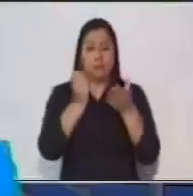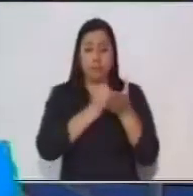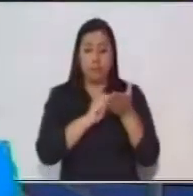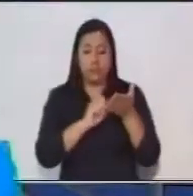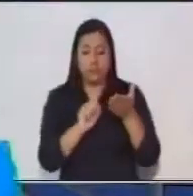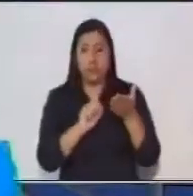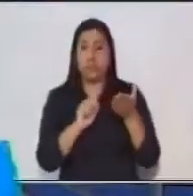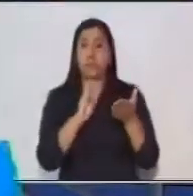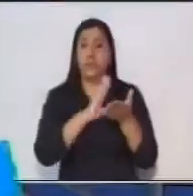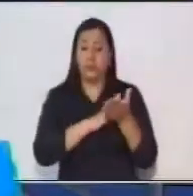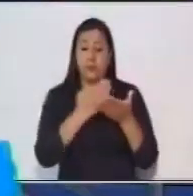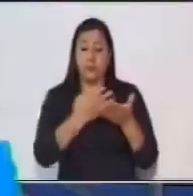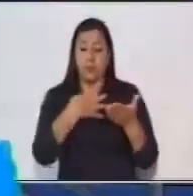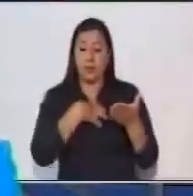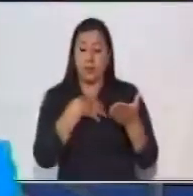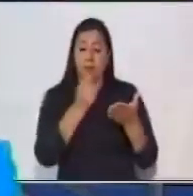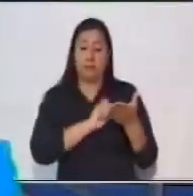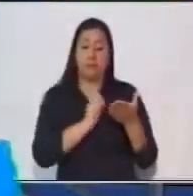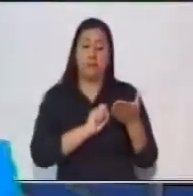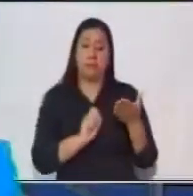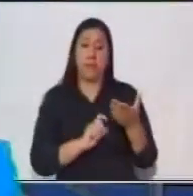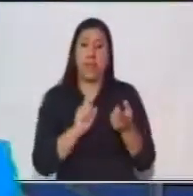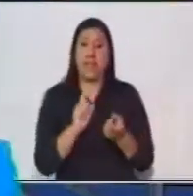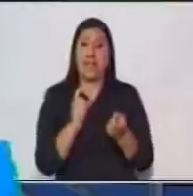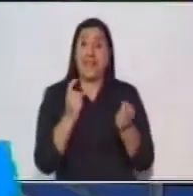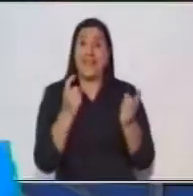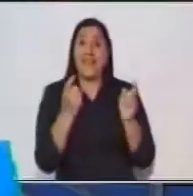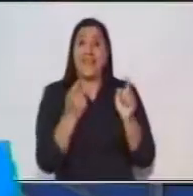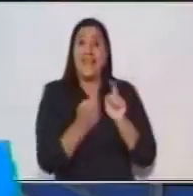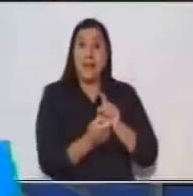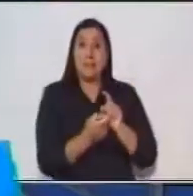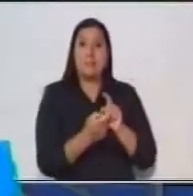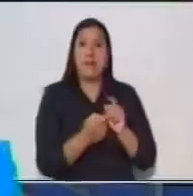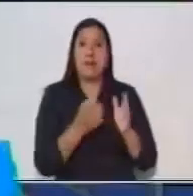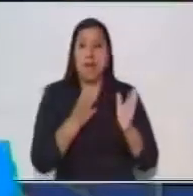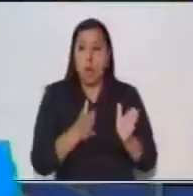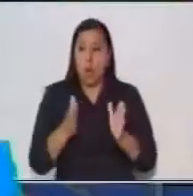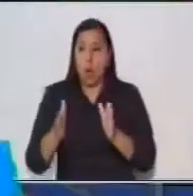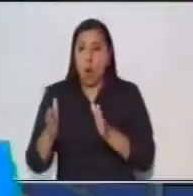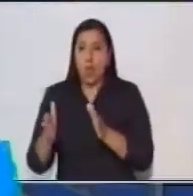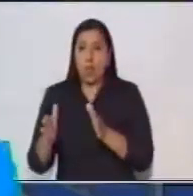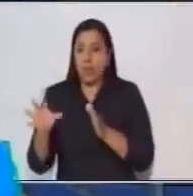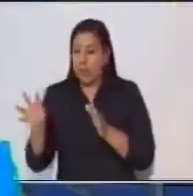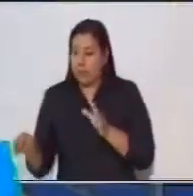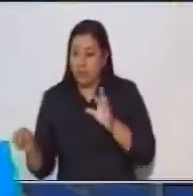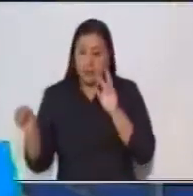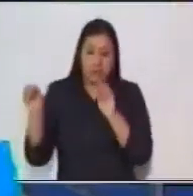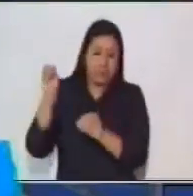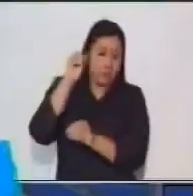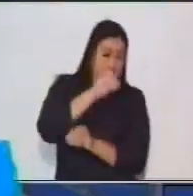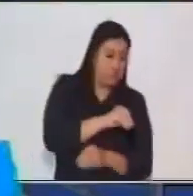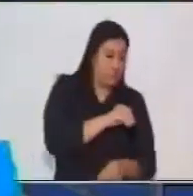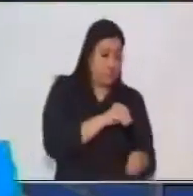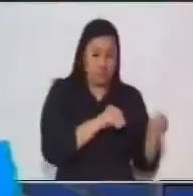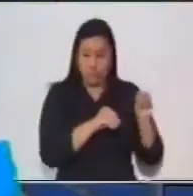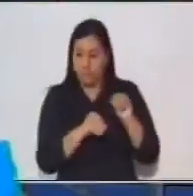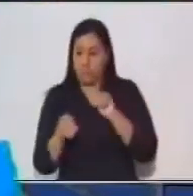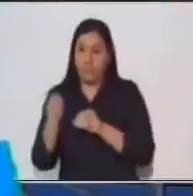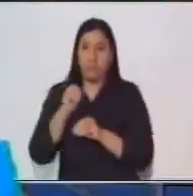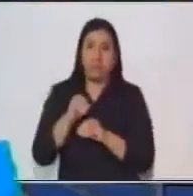cambia el orden de la redacción del mismo. A veces no hay un